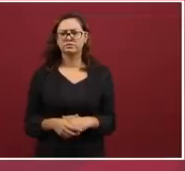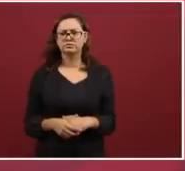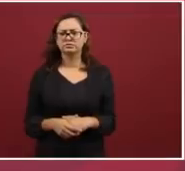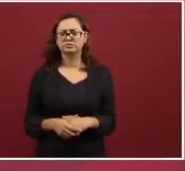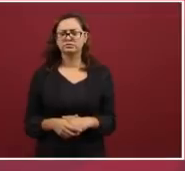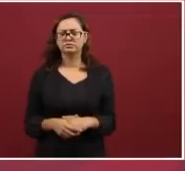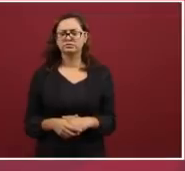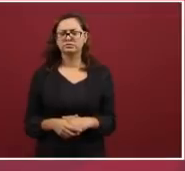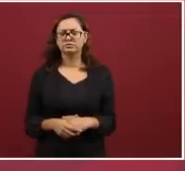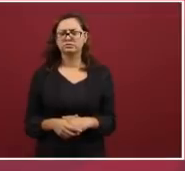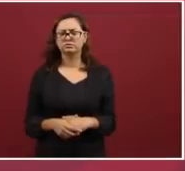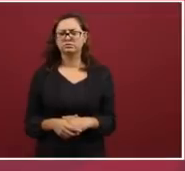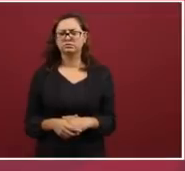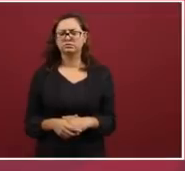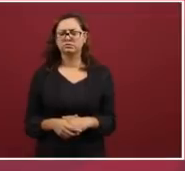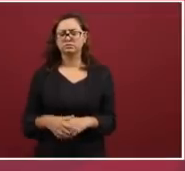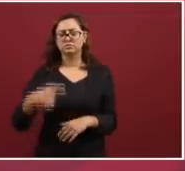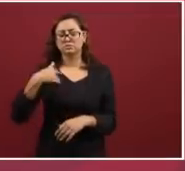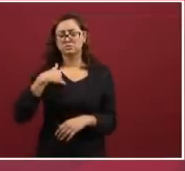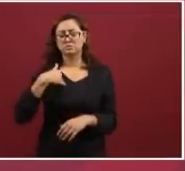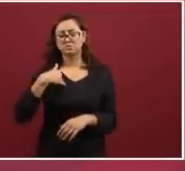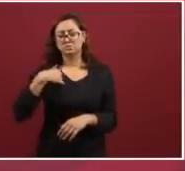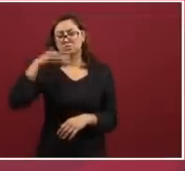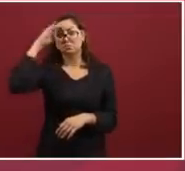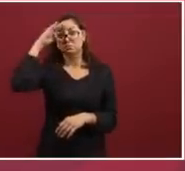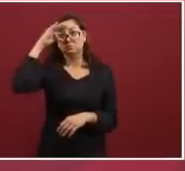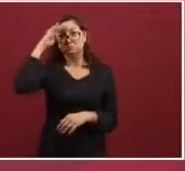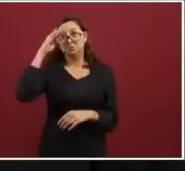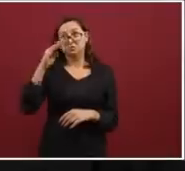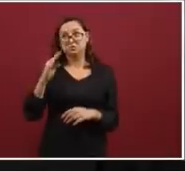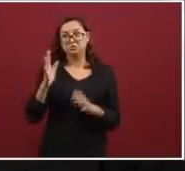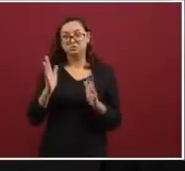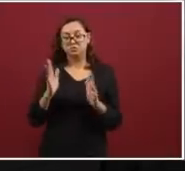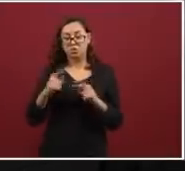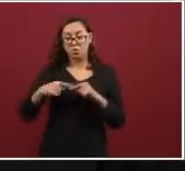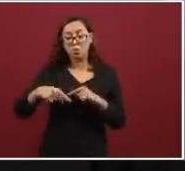ya puestas las bases de la transformación este año,